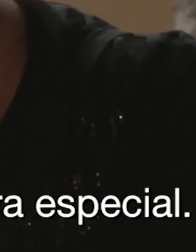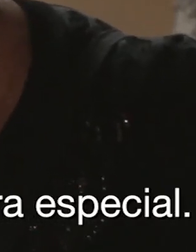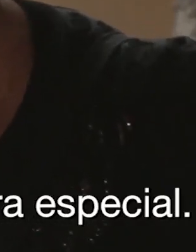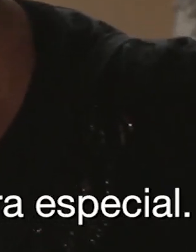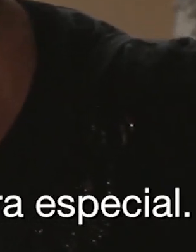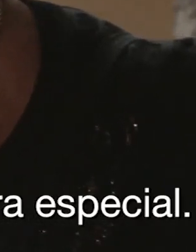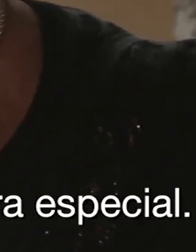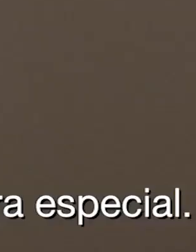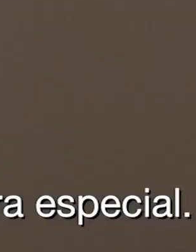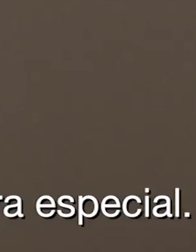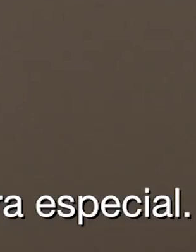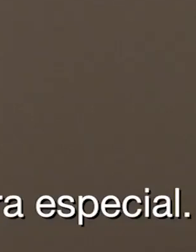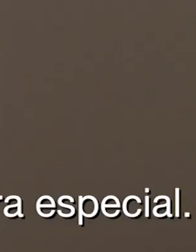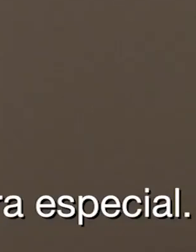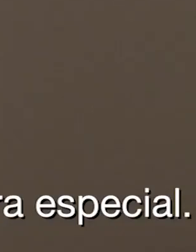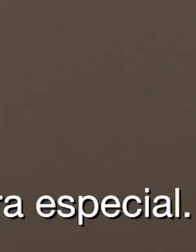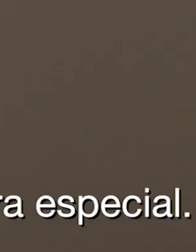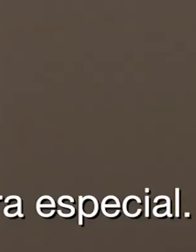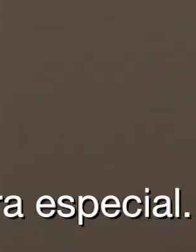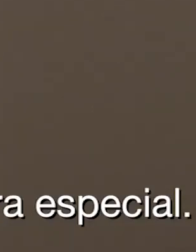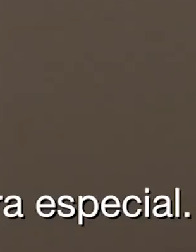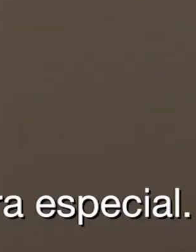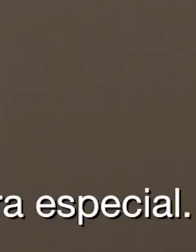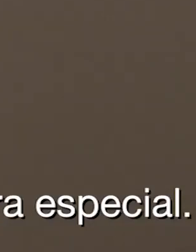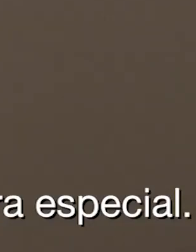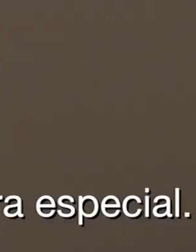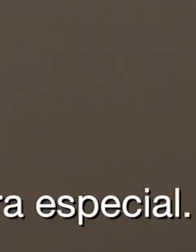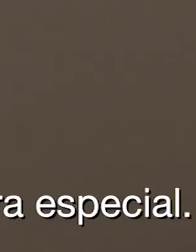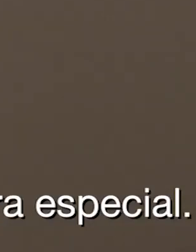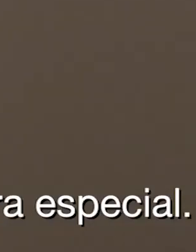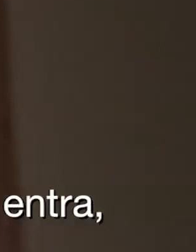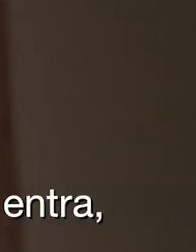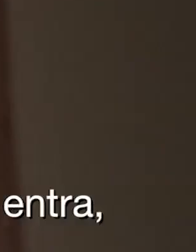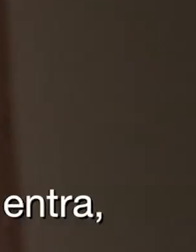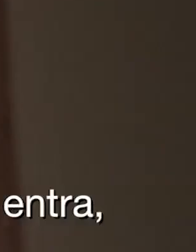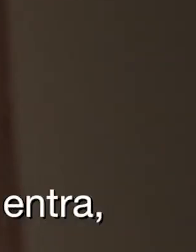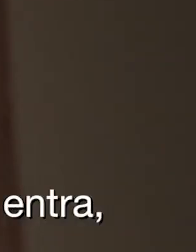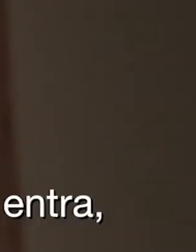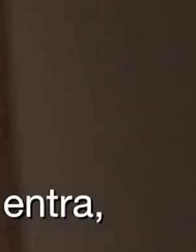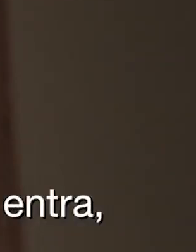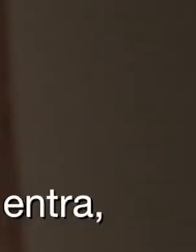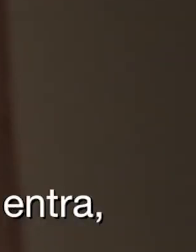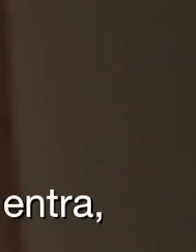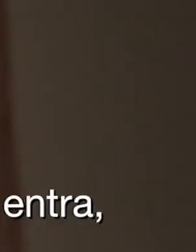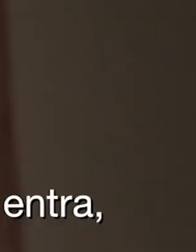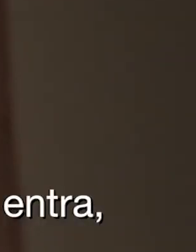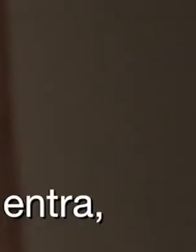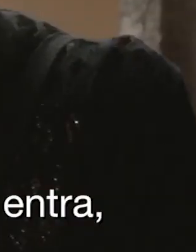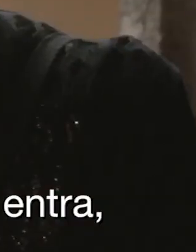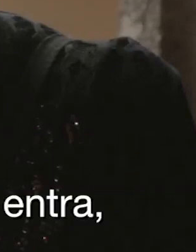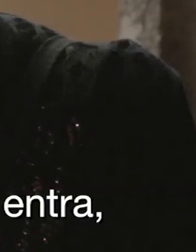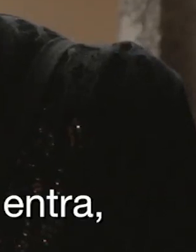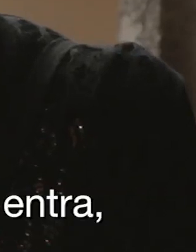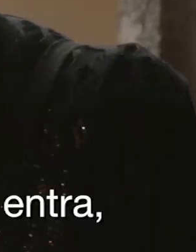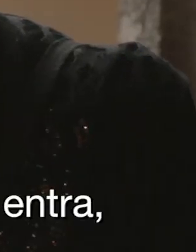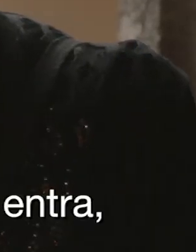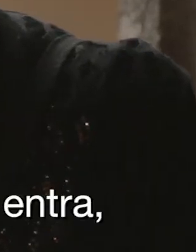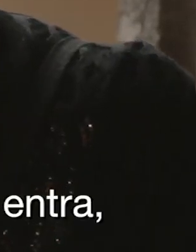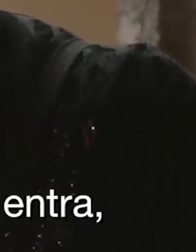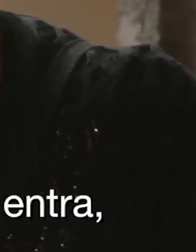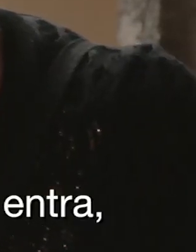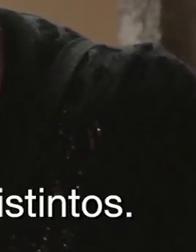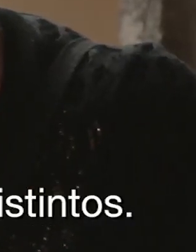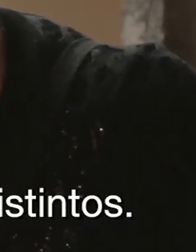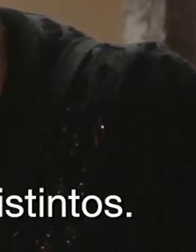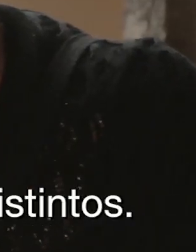space and you transform the space into something which has a very specific atmosphere, different from surrounding. So when people enter,